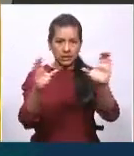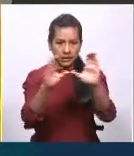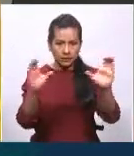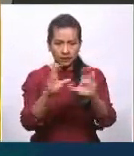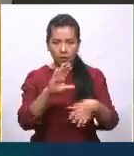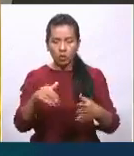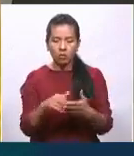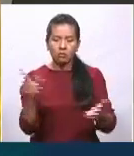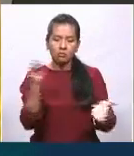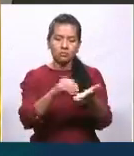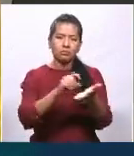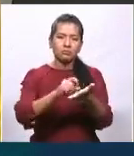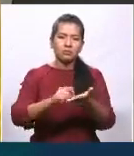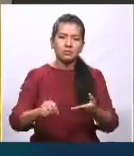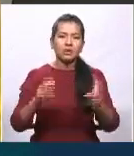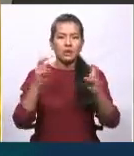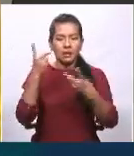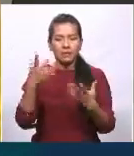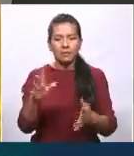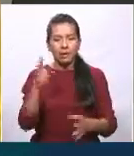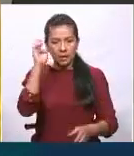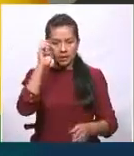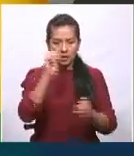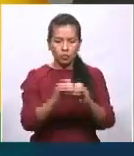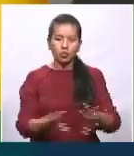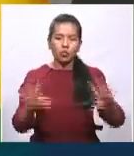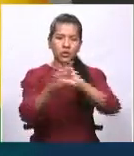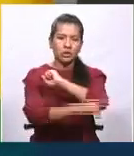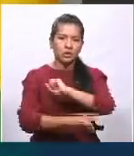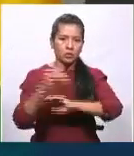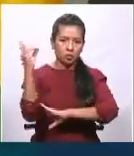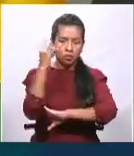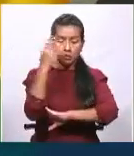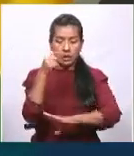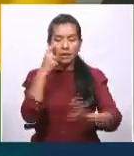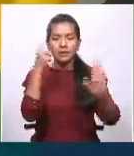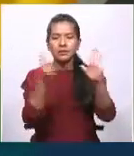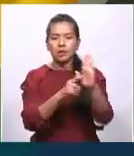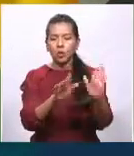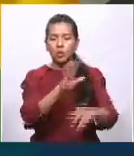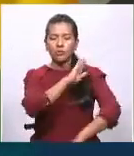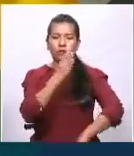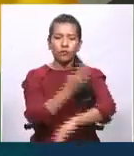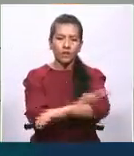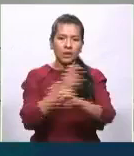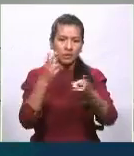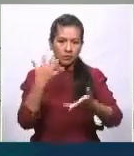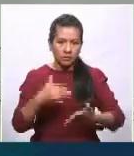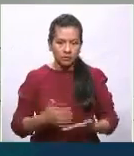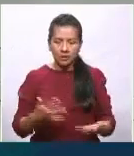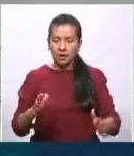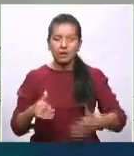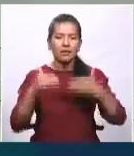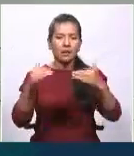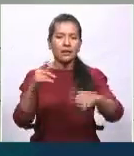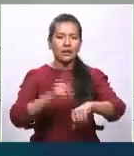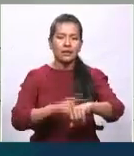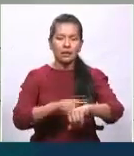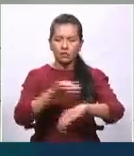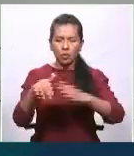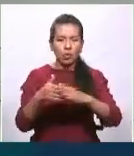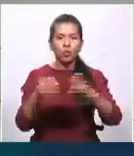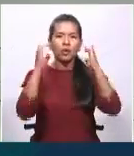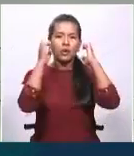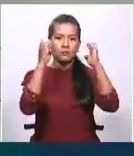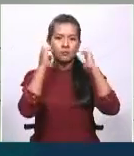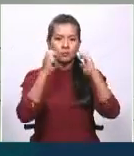suscrito por el presidente del Estado Plurinacional de Bolivia como reconocimiento al esfuerzo académico desempeñado durante todo el periodo educativo.